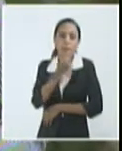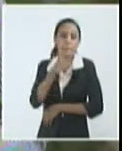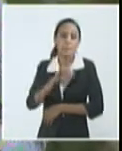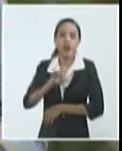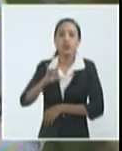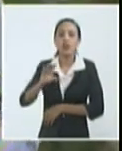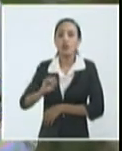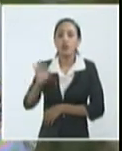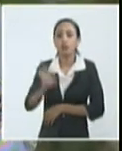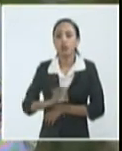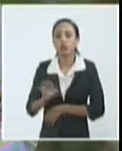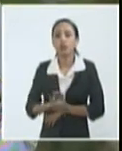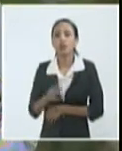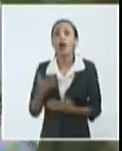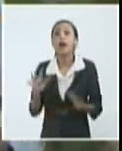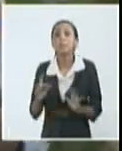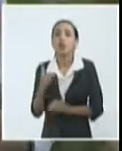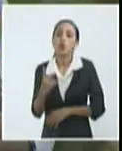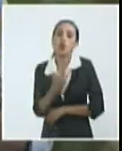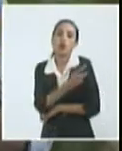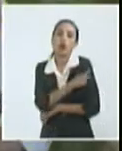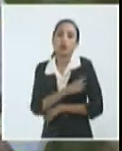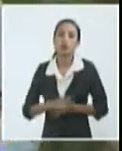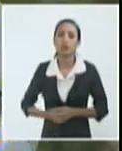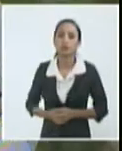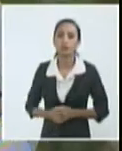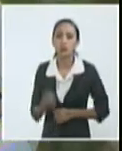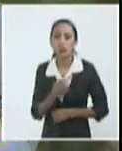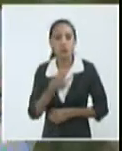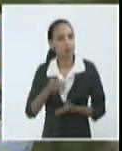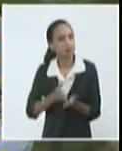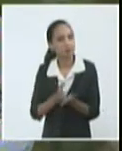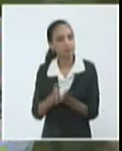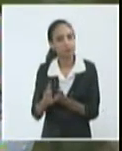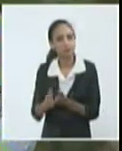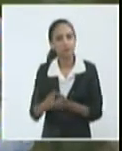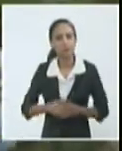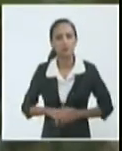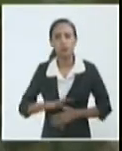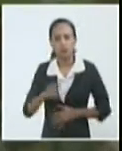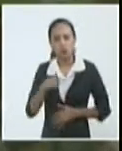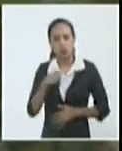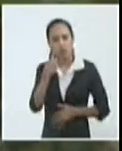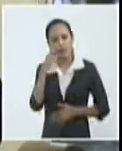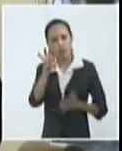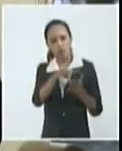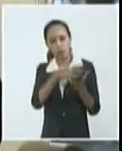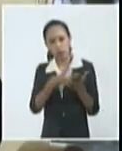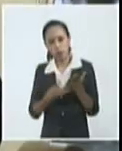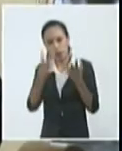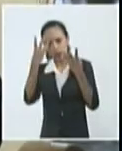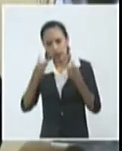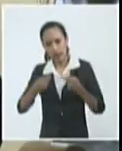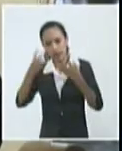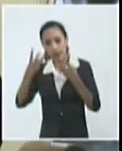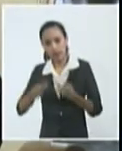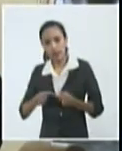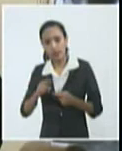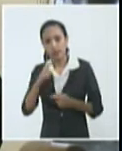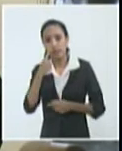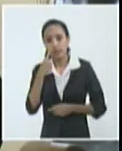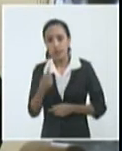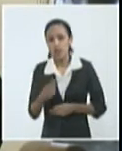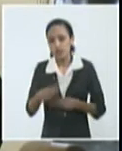con al menos una dosis. Y seguimos y continuamos. Yo estaba viendo unas estadísticas que reviso